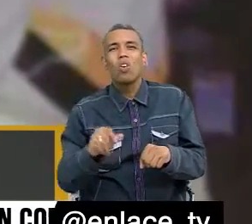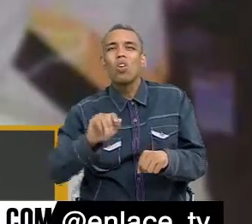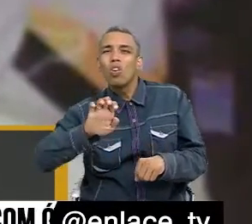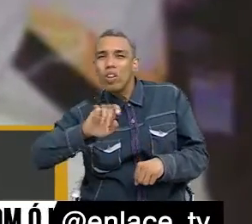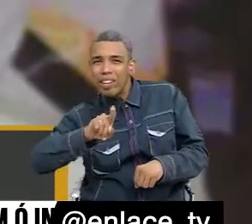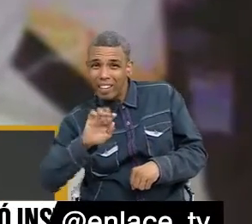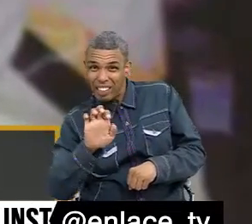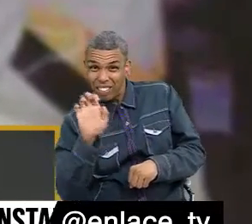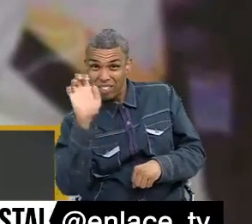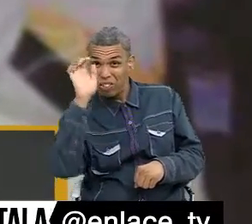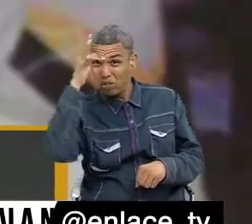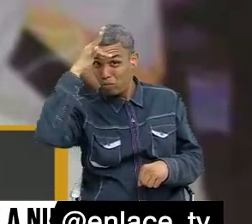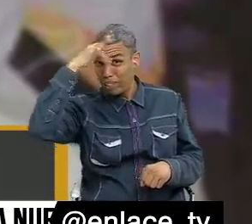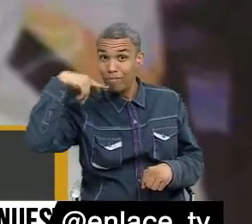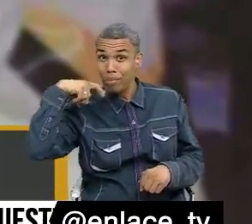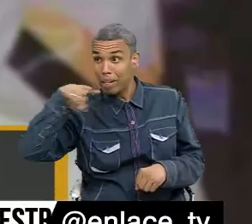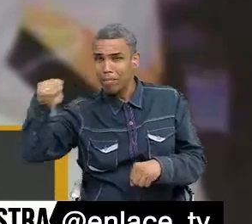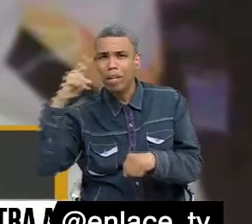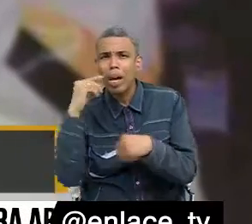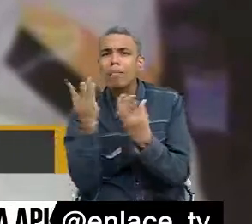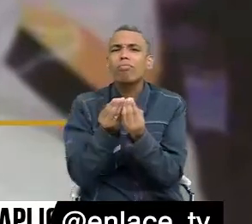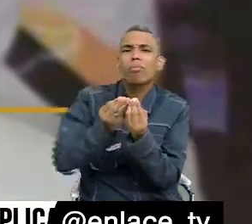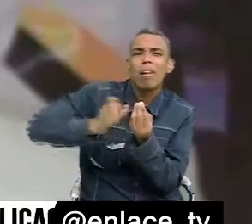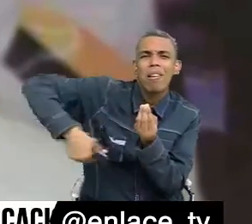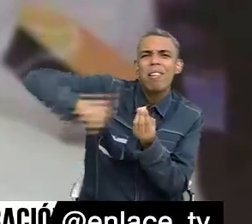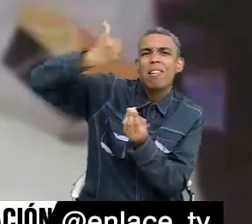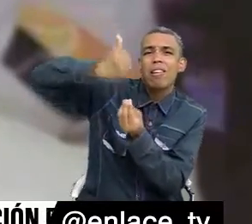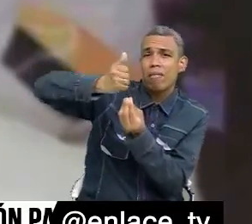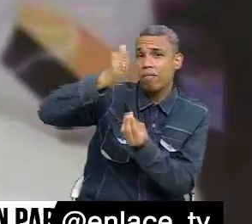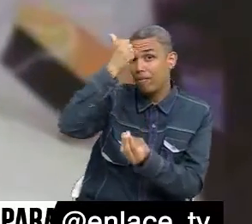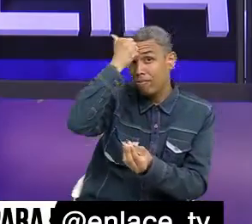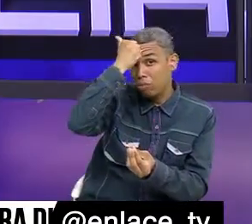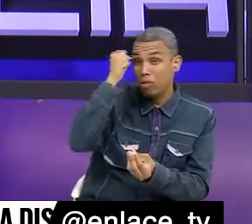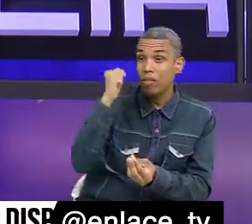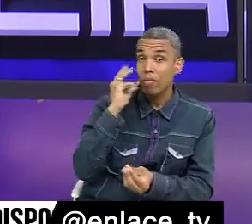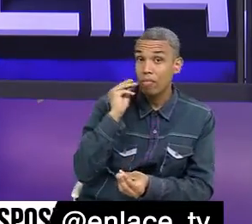Hospital Universitario de Santander y fue funcionario de Medicina Legal.